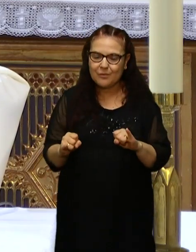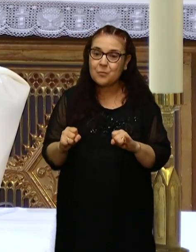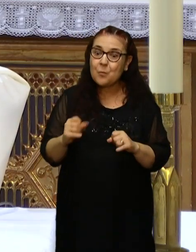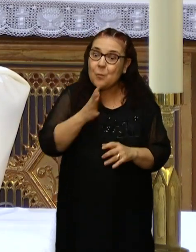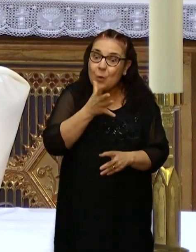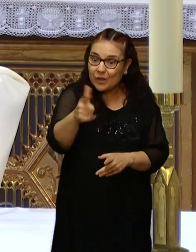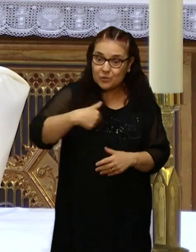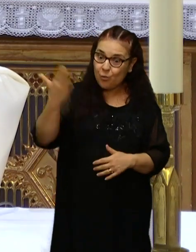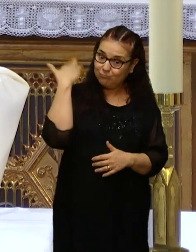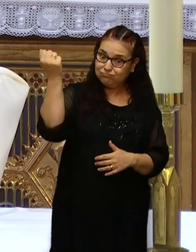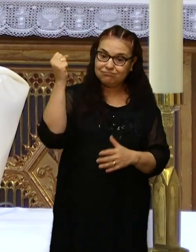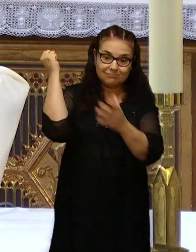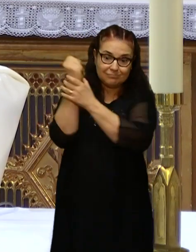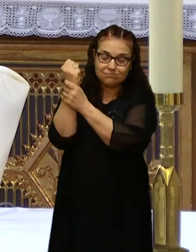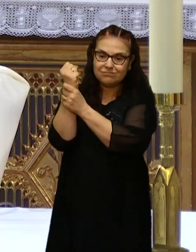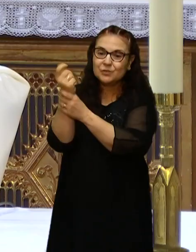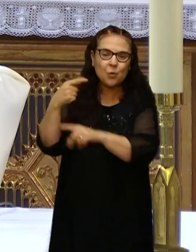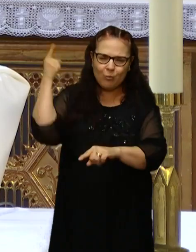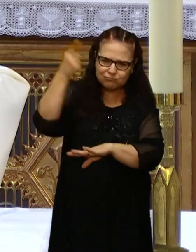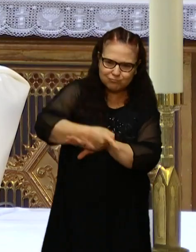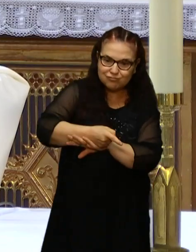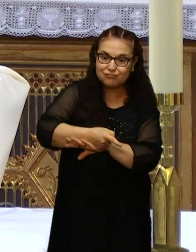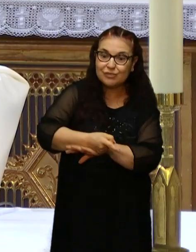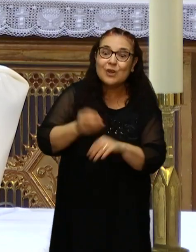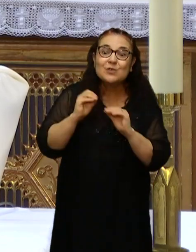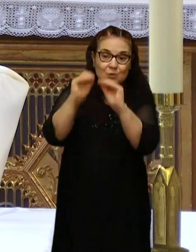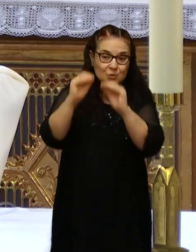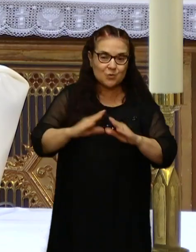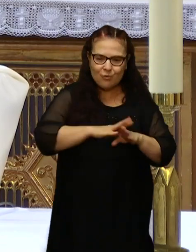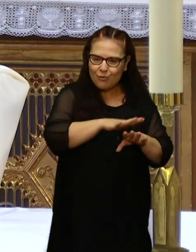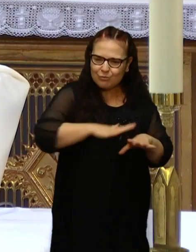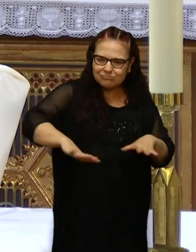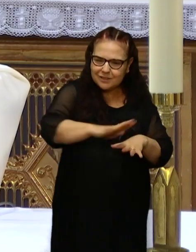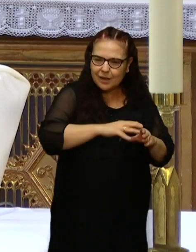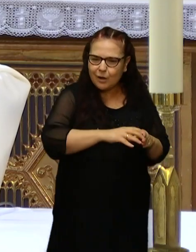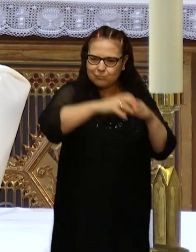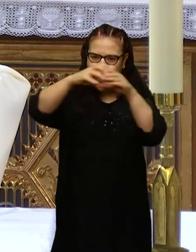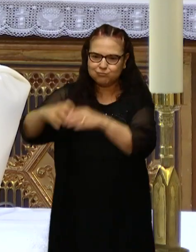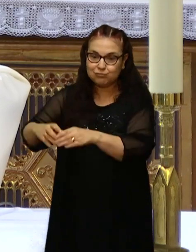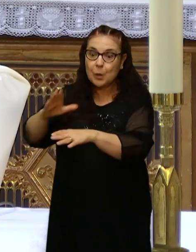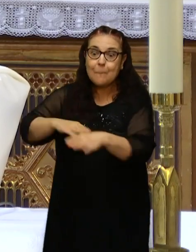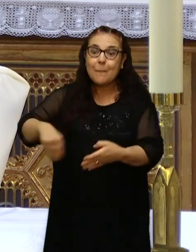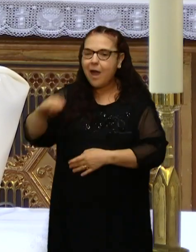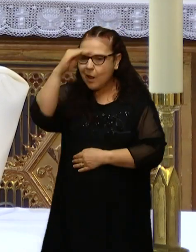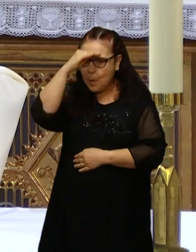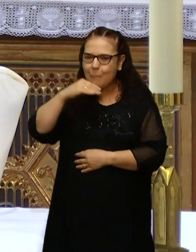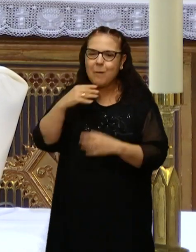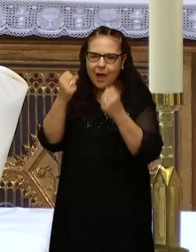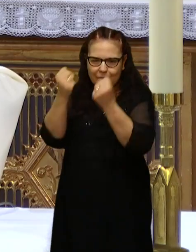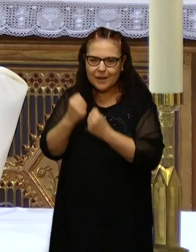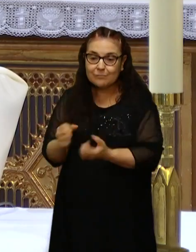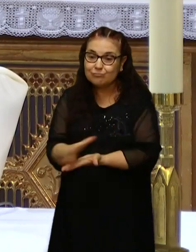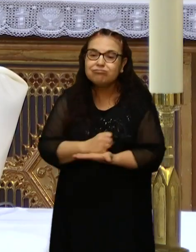Porque tú llamaste a Abraham y le mandaste salir de su tierra para constituirlo padre de todas las